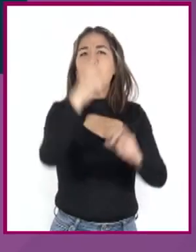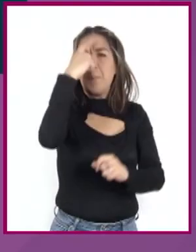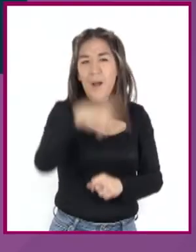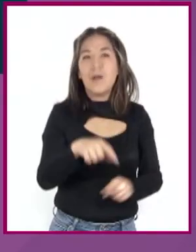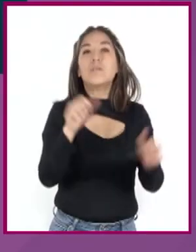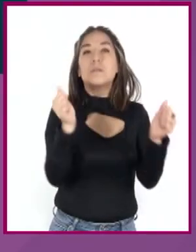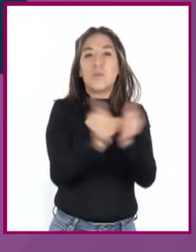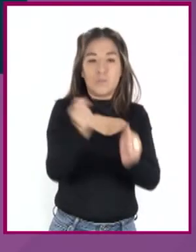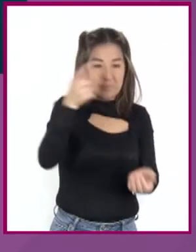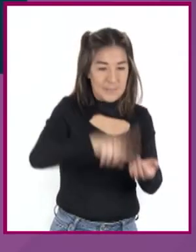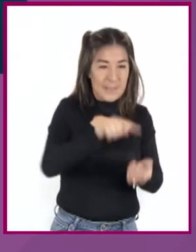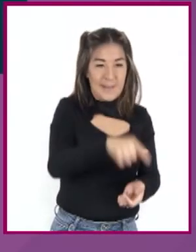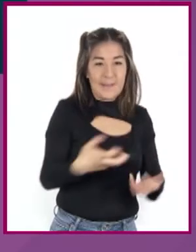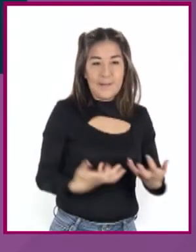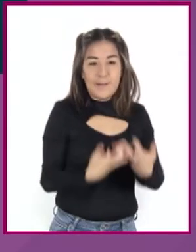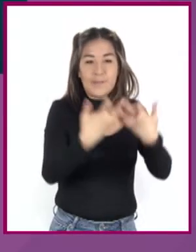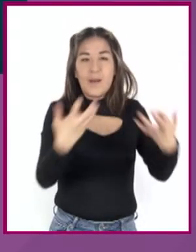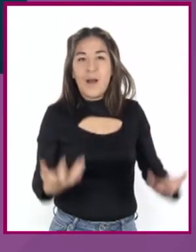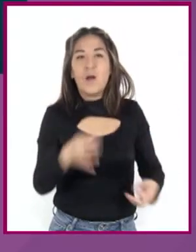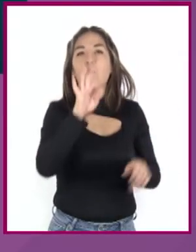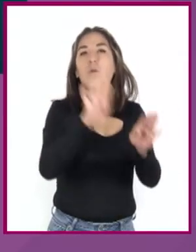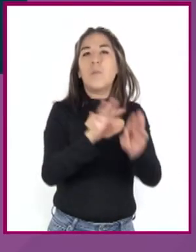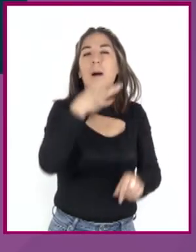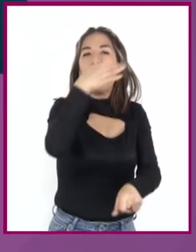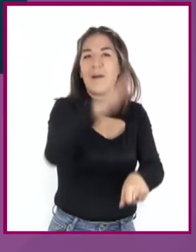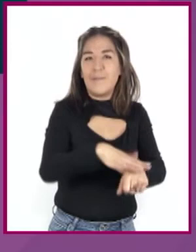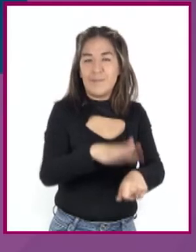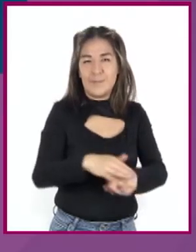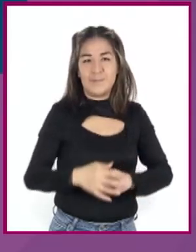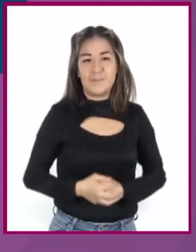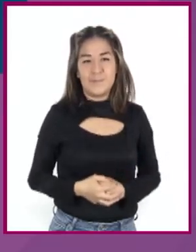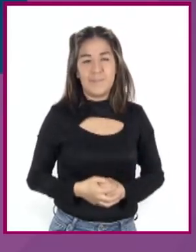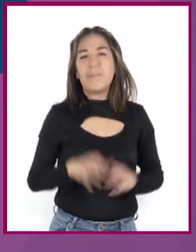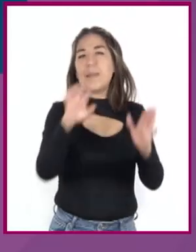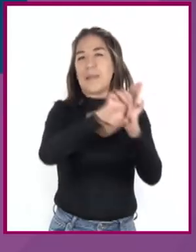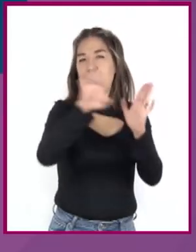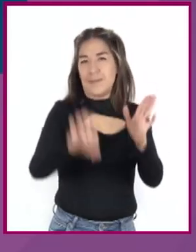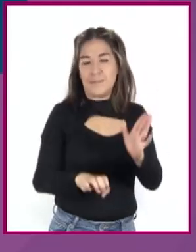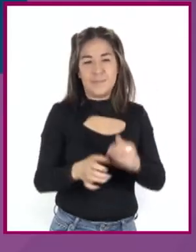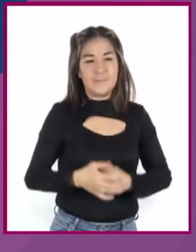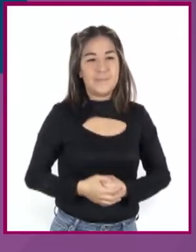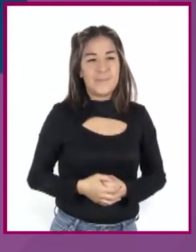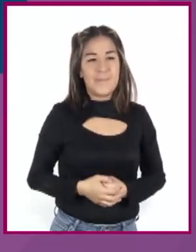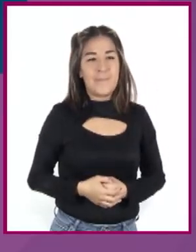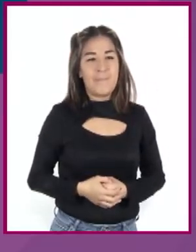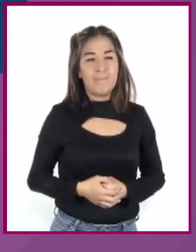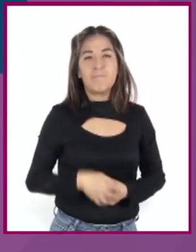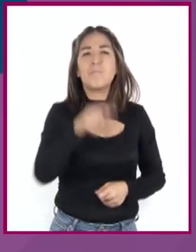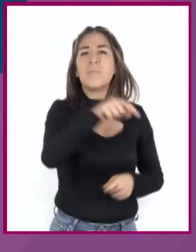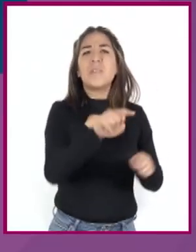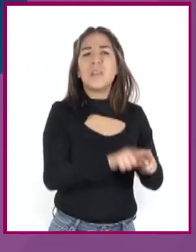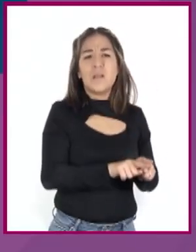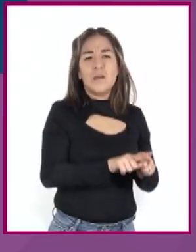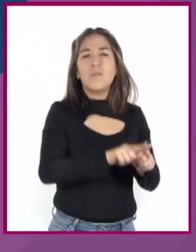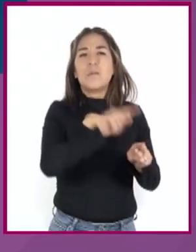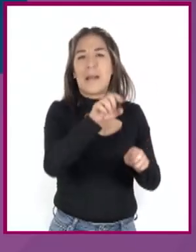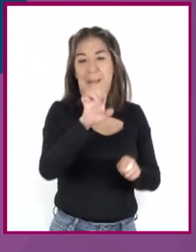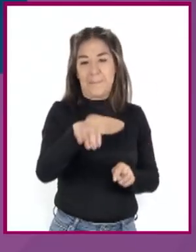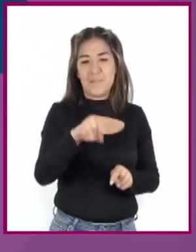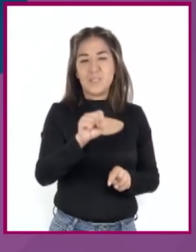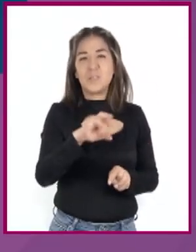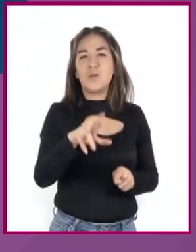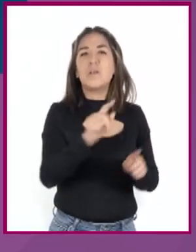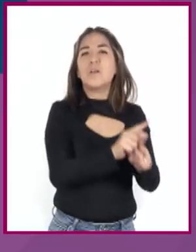la emisión y recepción de señales electromagnéticas. Por ejemplo, un emisor envía una señal de radiofrecuencia